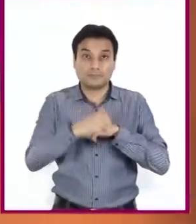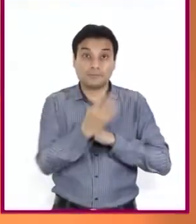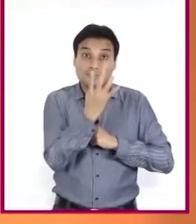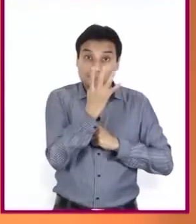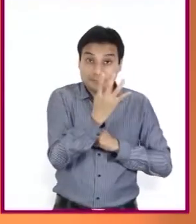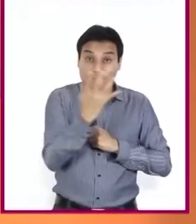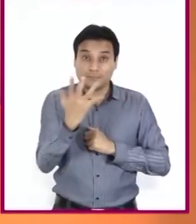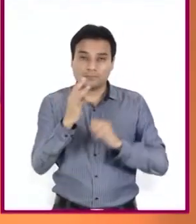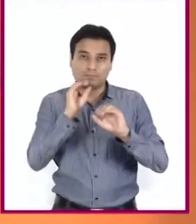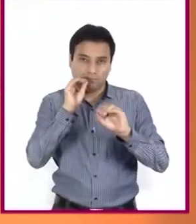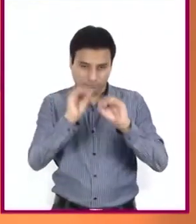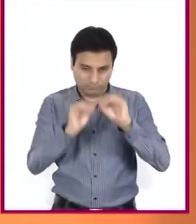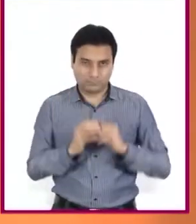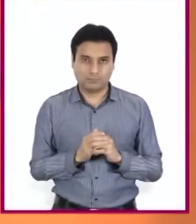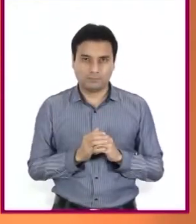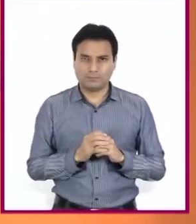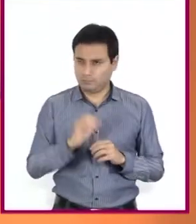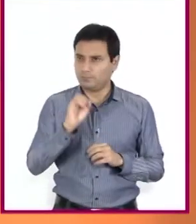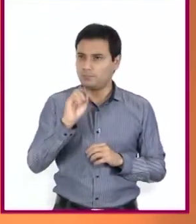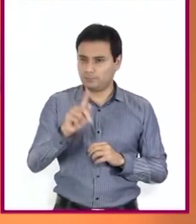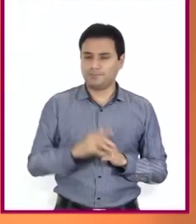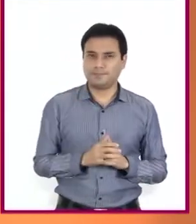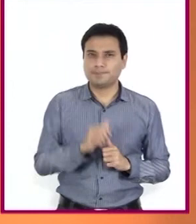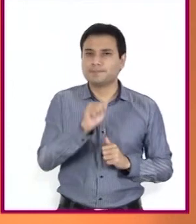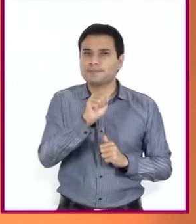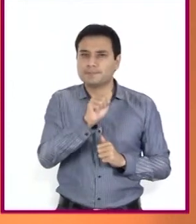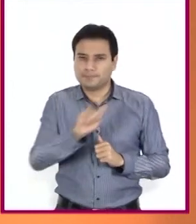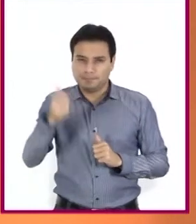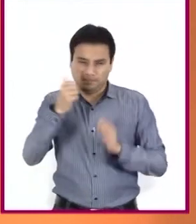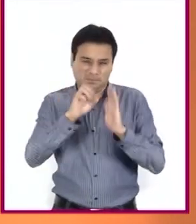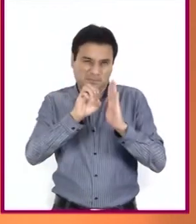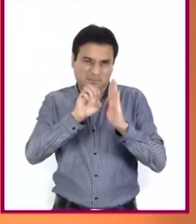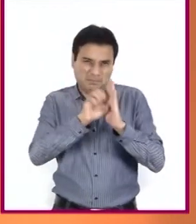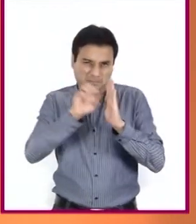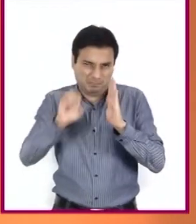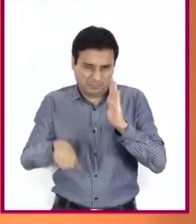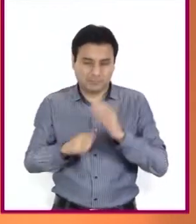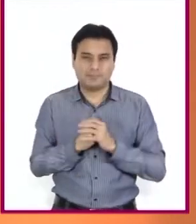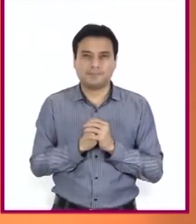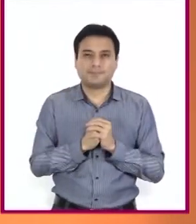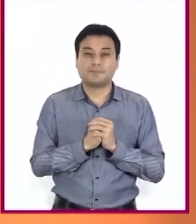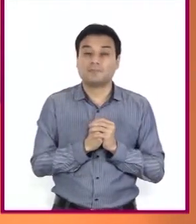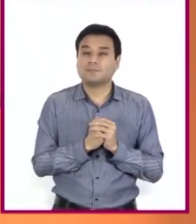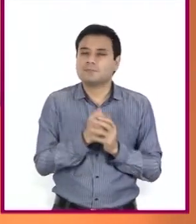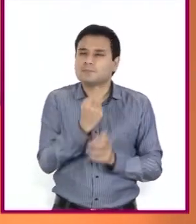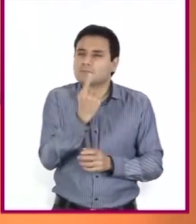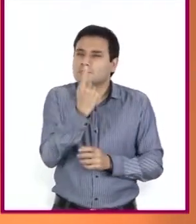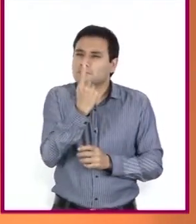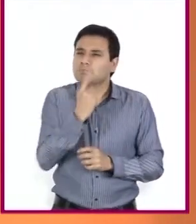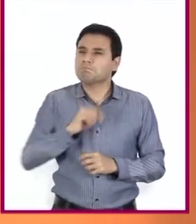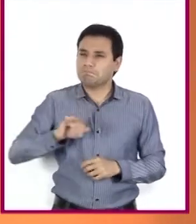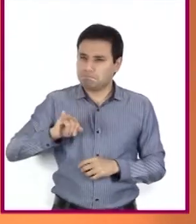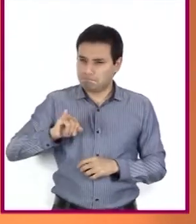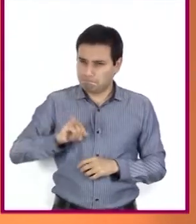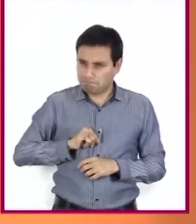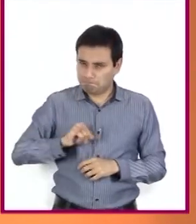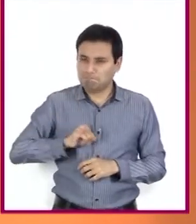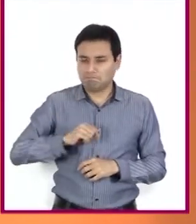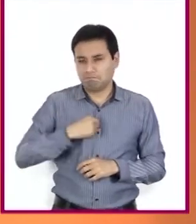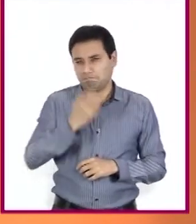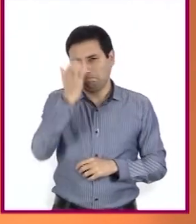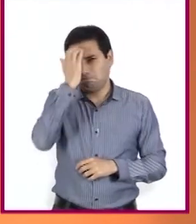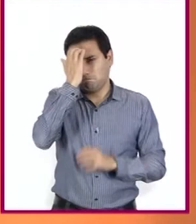Isabel, le propongo que resolvamos otra sucesión. Hay una en que en especial me llama la atención y conozco la